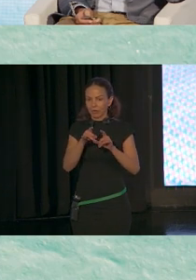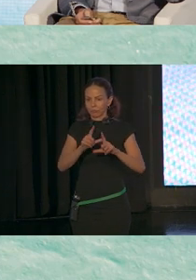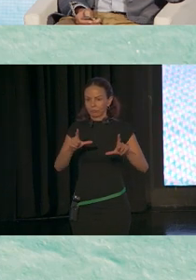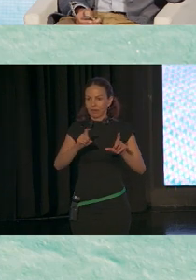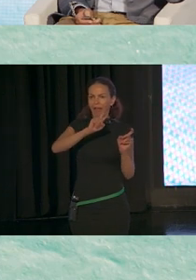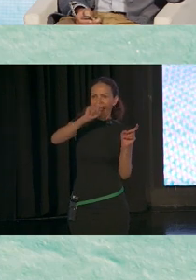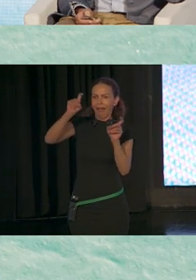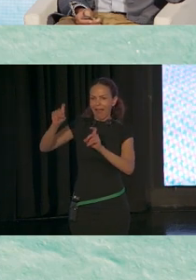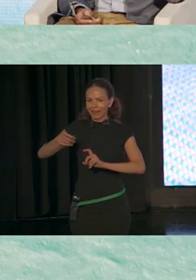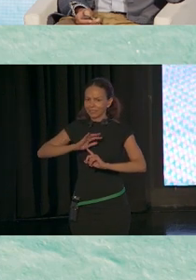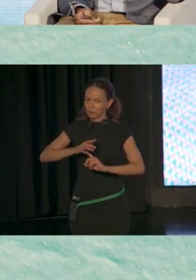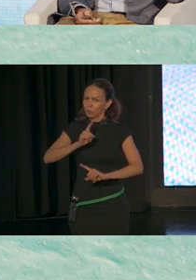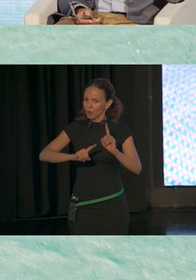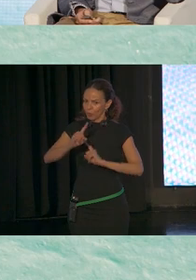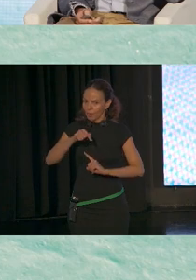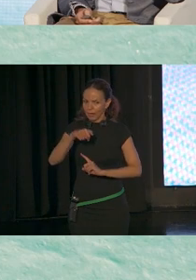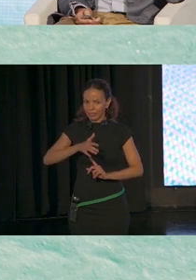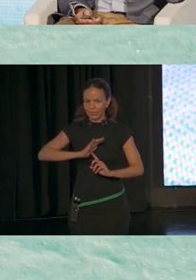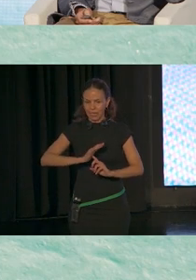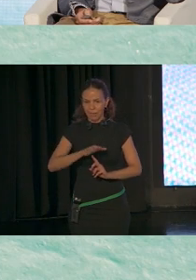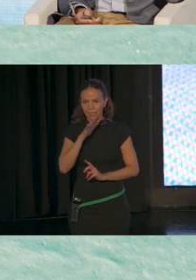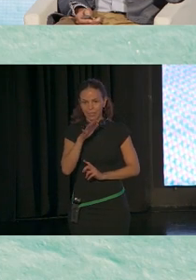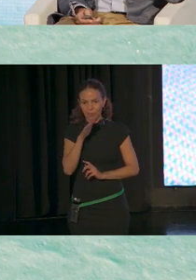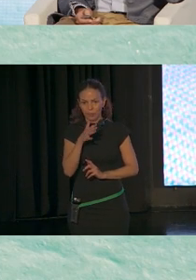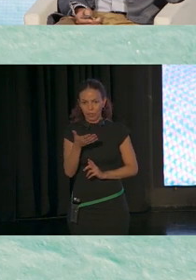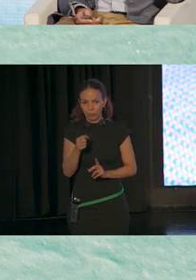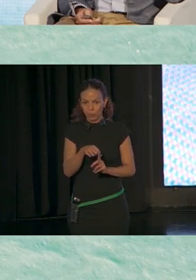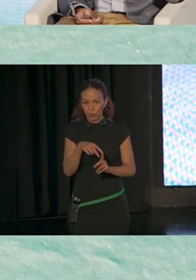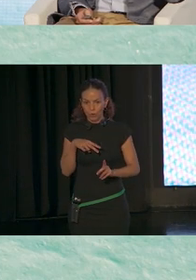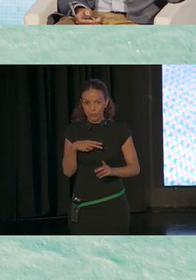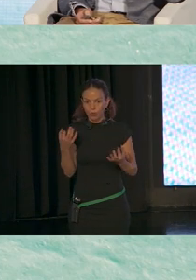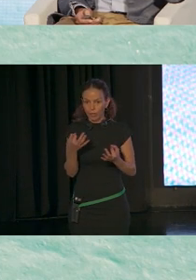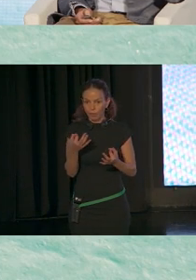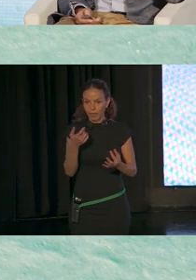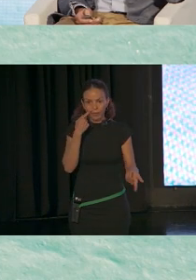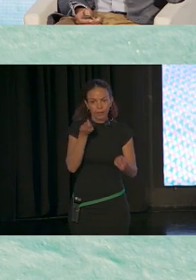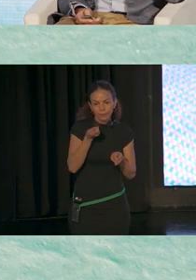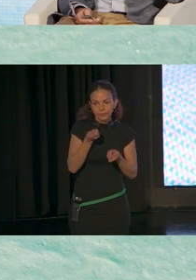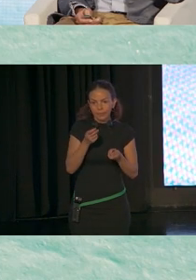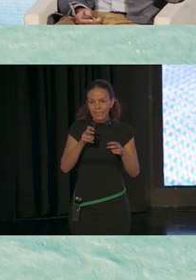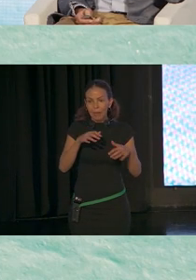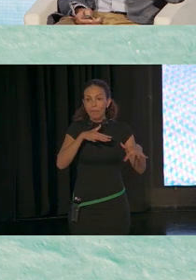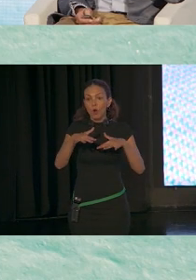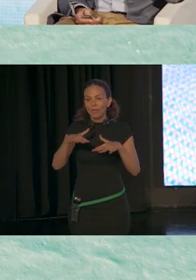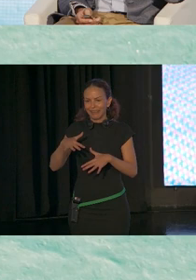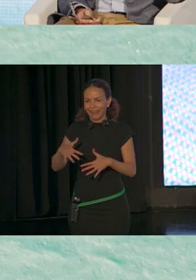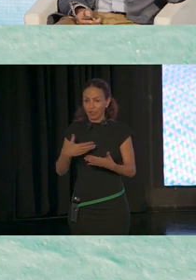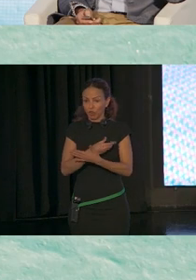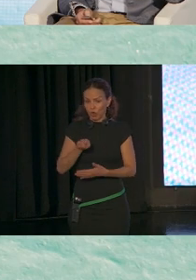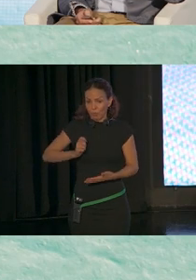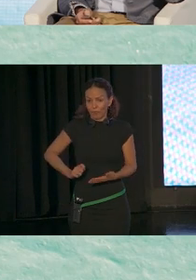Mancha. Se echa de menos un enfoque claro que regule de cobertura a los aspectos de movilidad de los